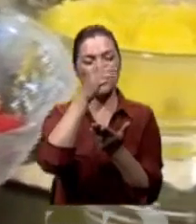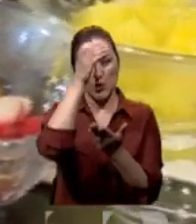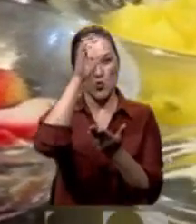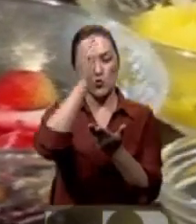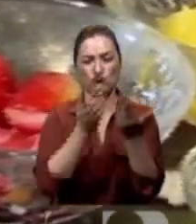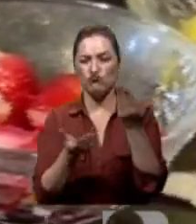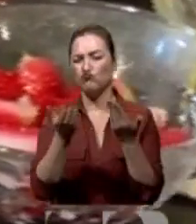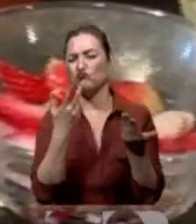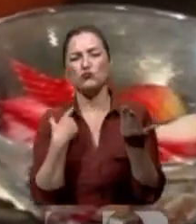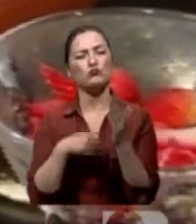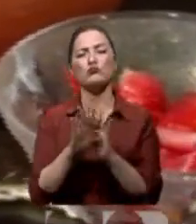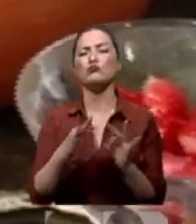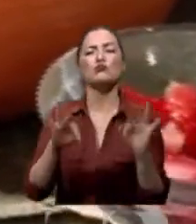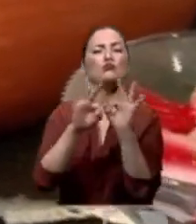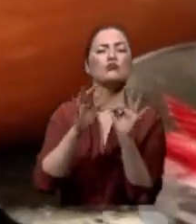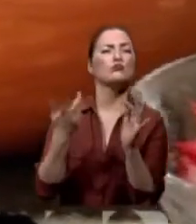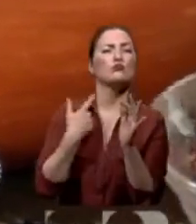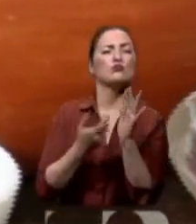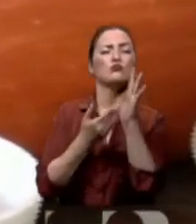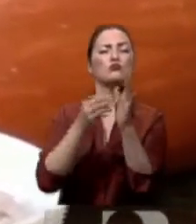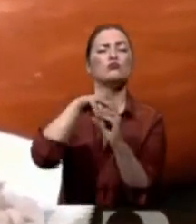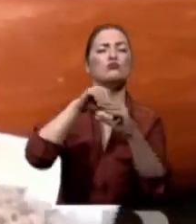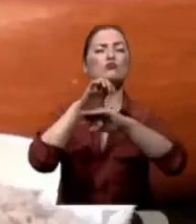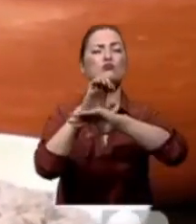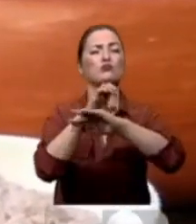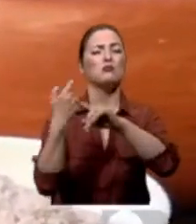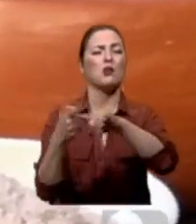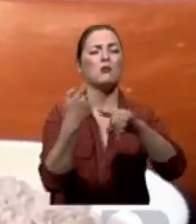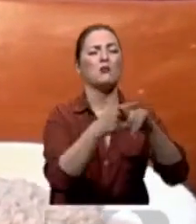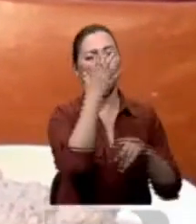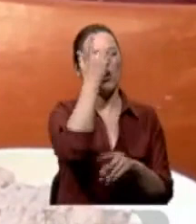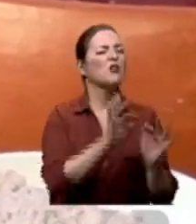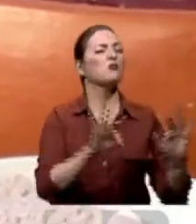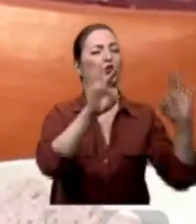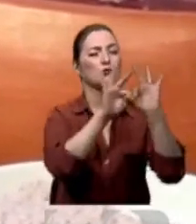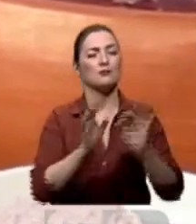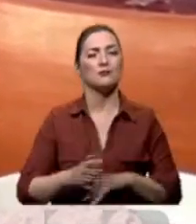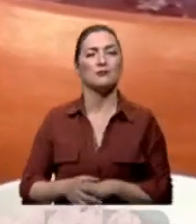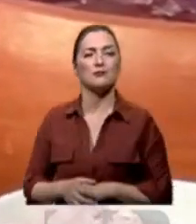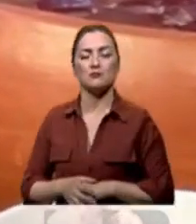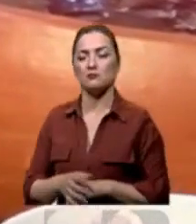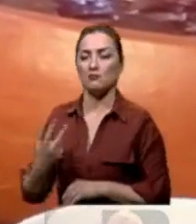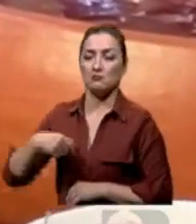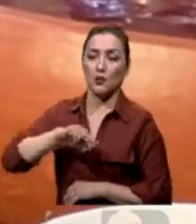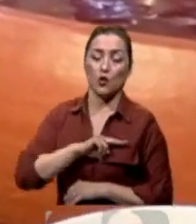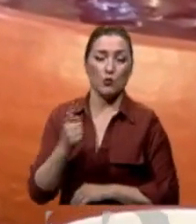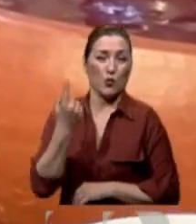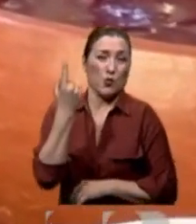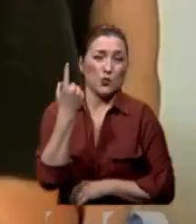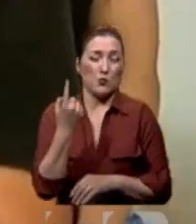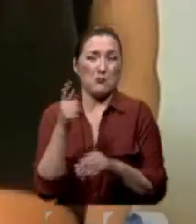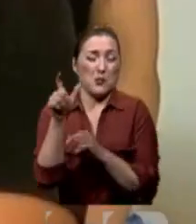qué ustedes han visto importante mostrar que en nuestro país hay toda esta diversidad? Porque nosotros únicamente no somos una